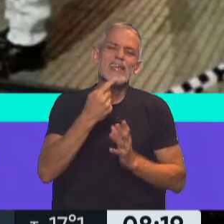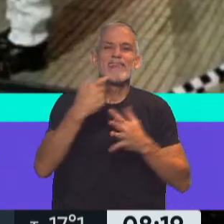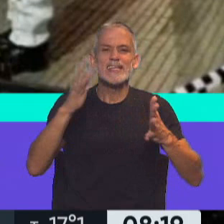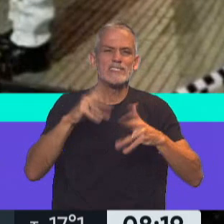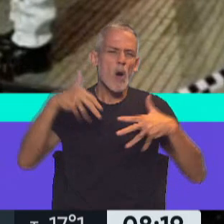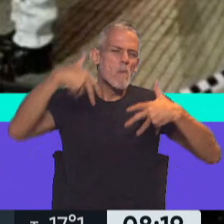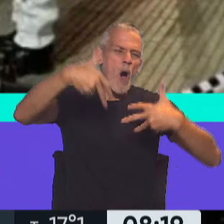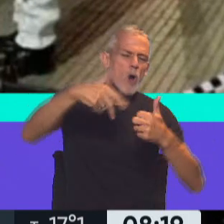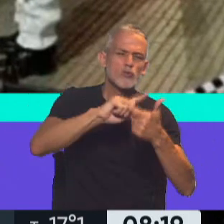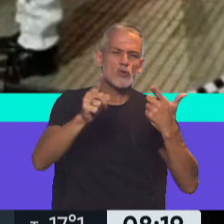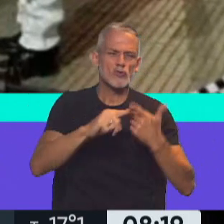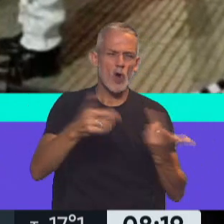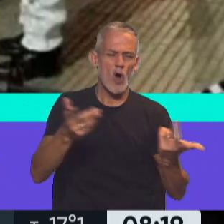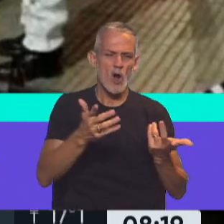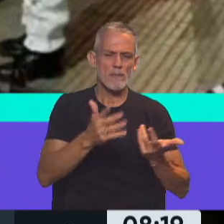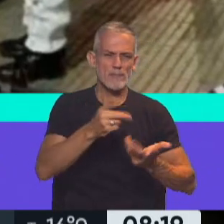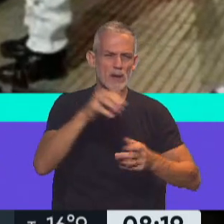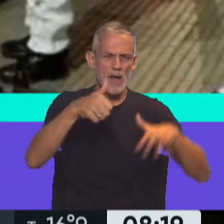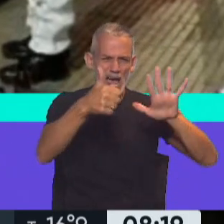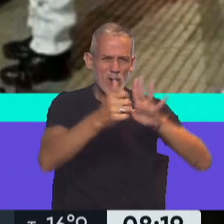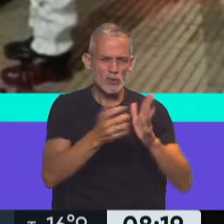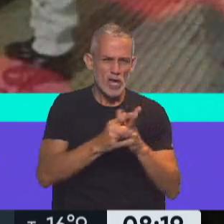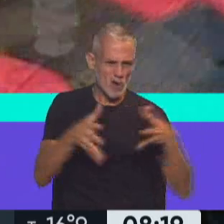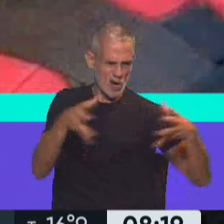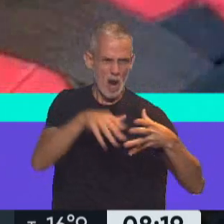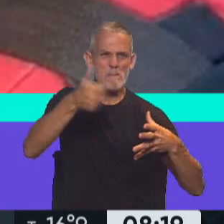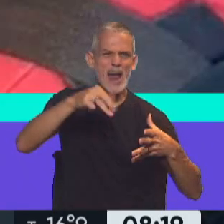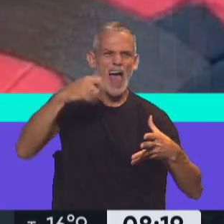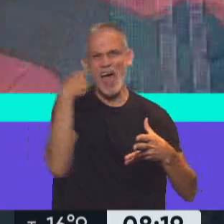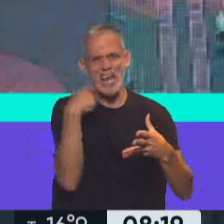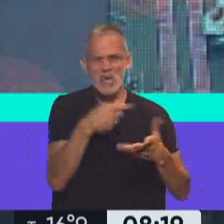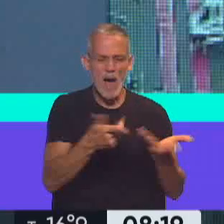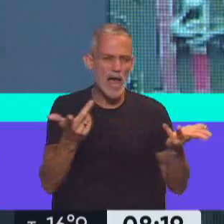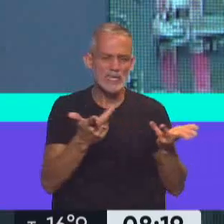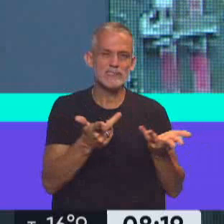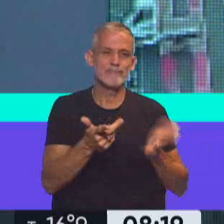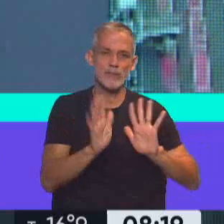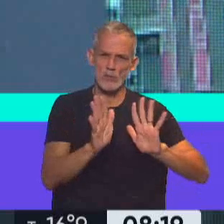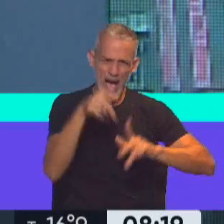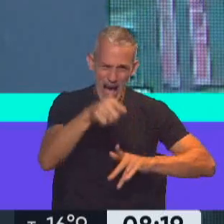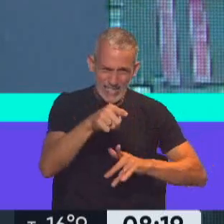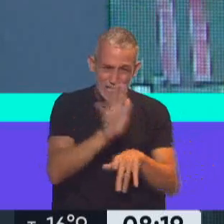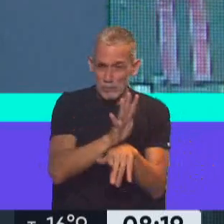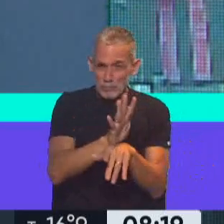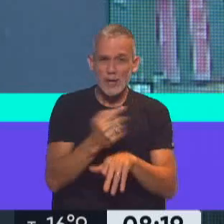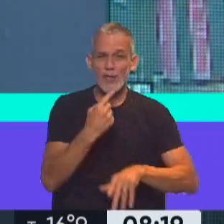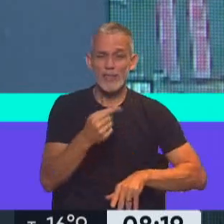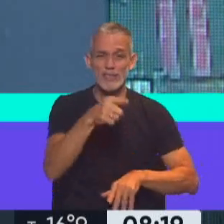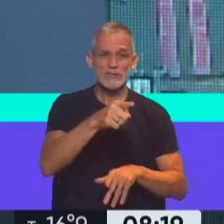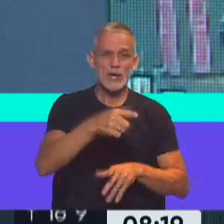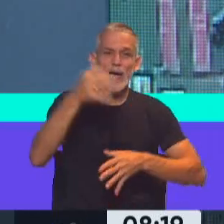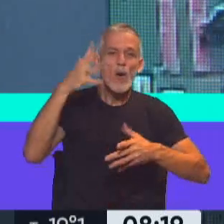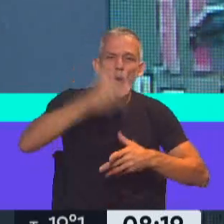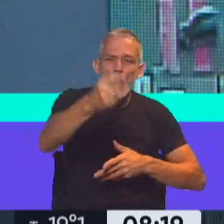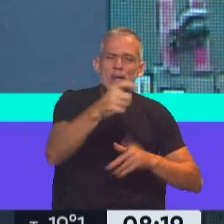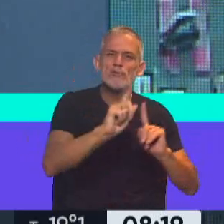son monstruos, o se discutió la idea de manada, o que no es un hecho aislado, no se está diciendo con eso que no debe ser juzgado